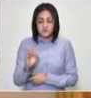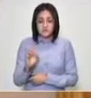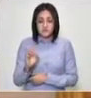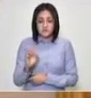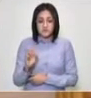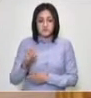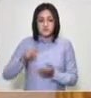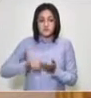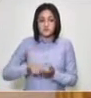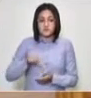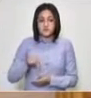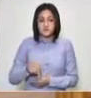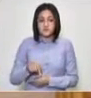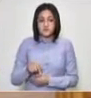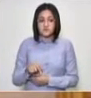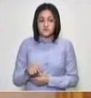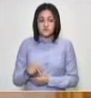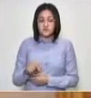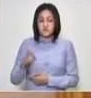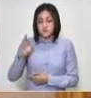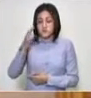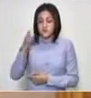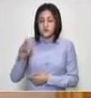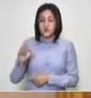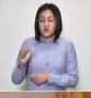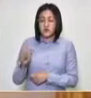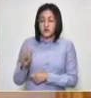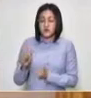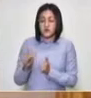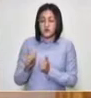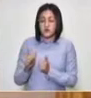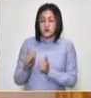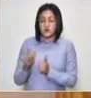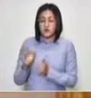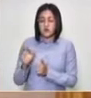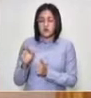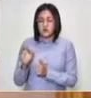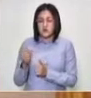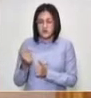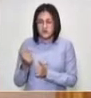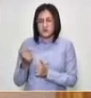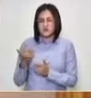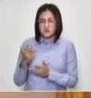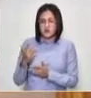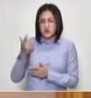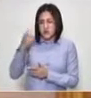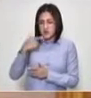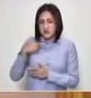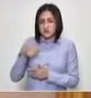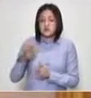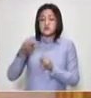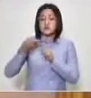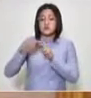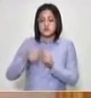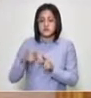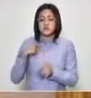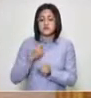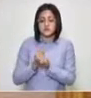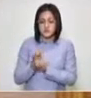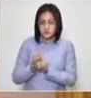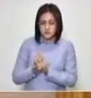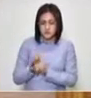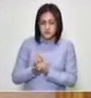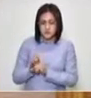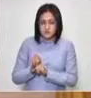Estado, desde las 23:46 horas que tuvo conocimiento de ese día 8 de marzo, inició una